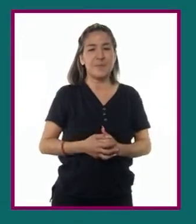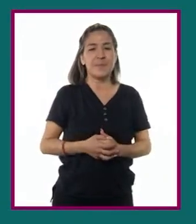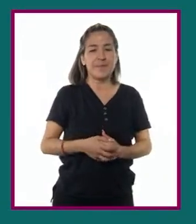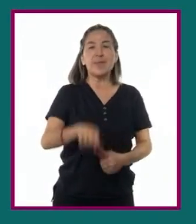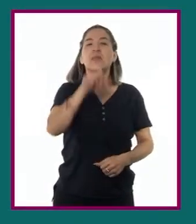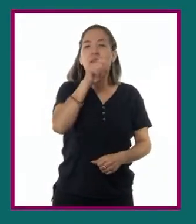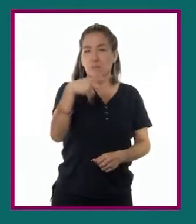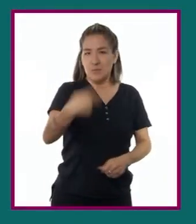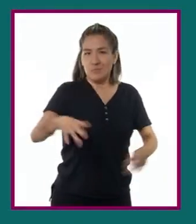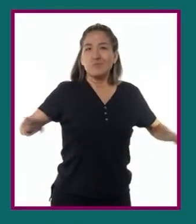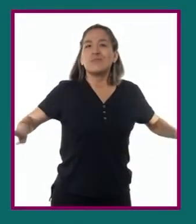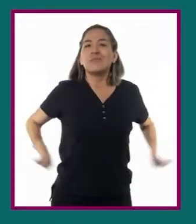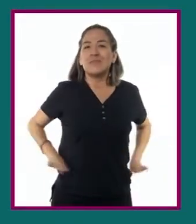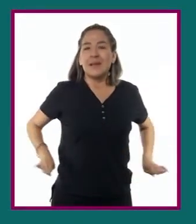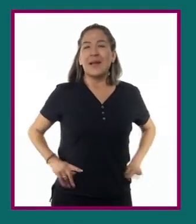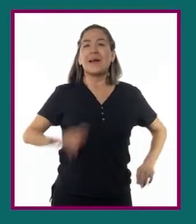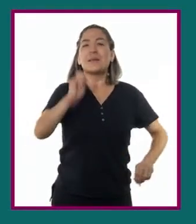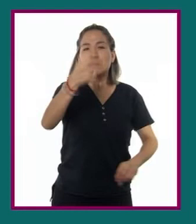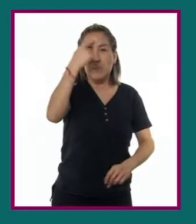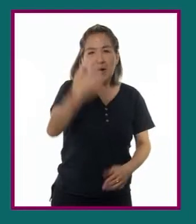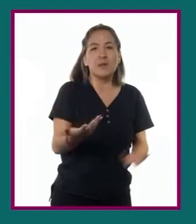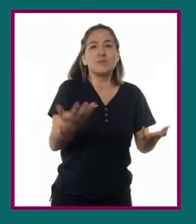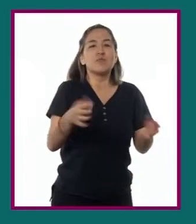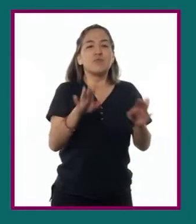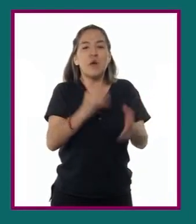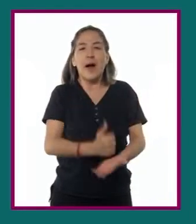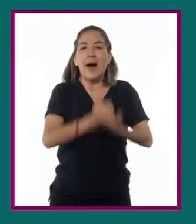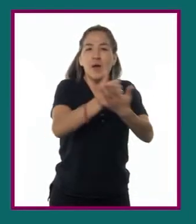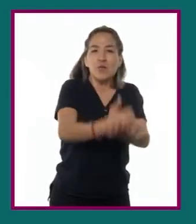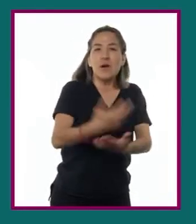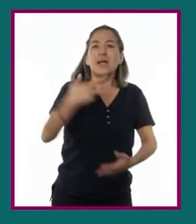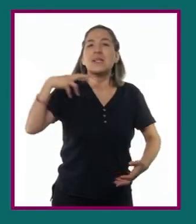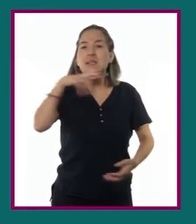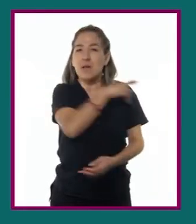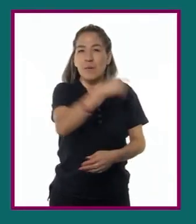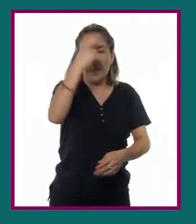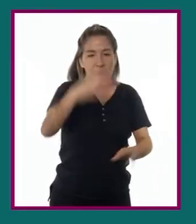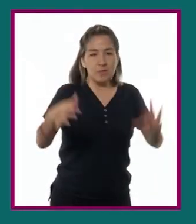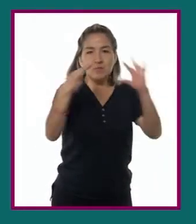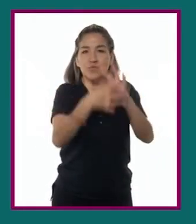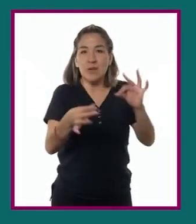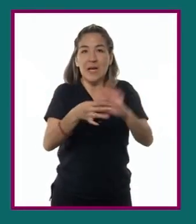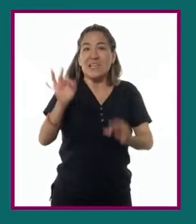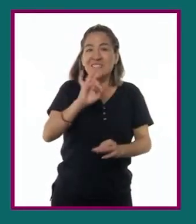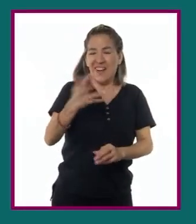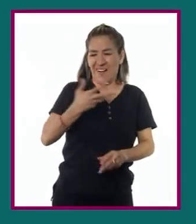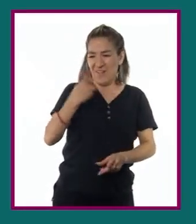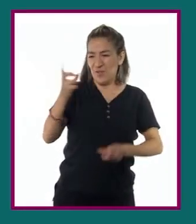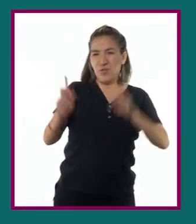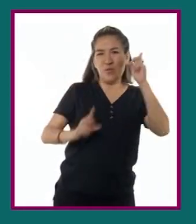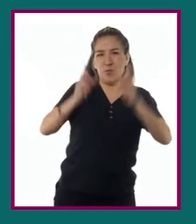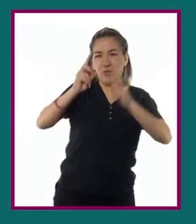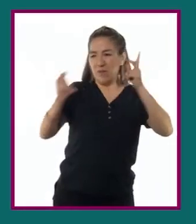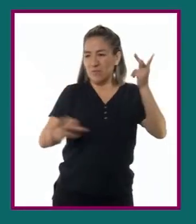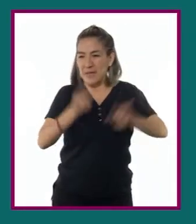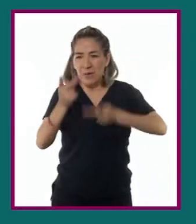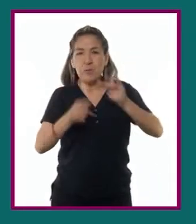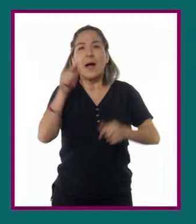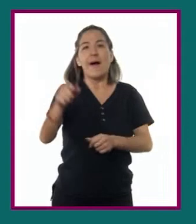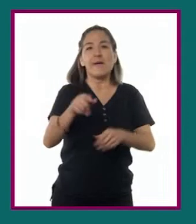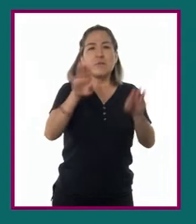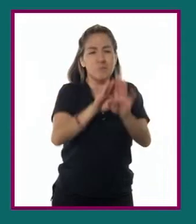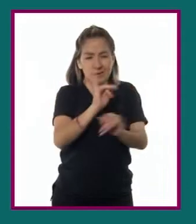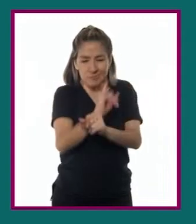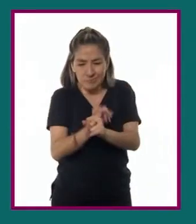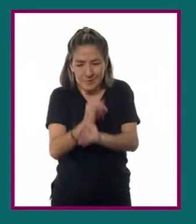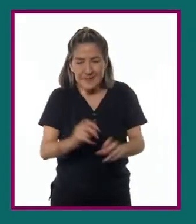También se caracteriza por buscar estrategias adecuadas y creativas para responder interrogantes y resolver problemas que se